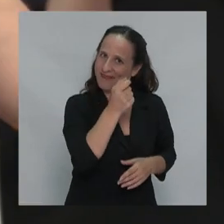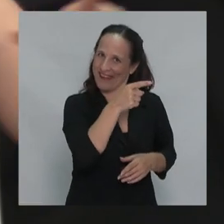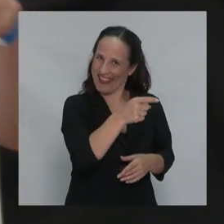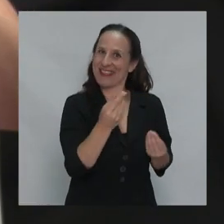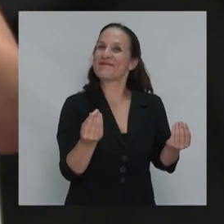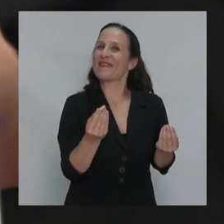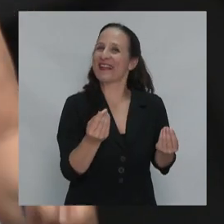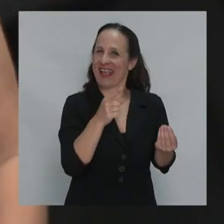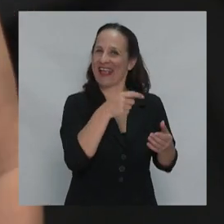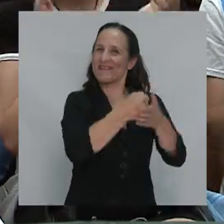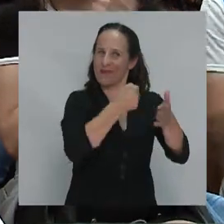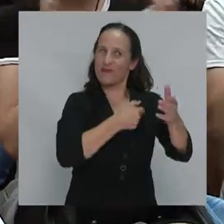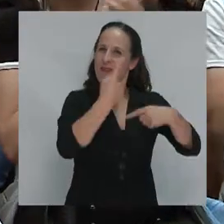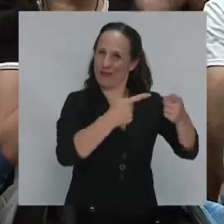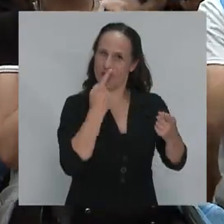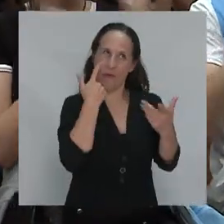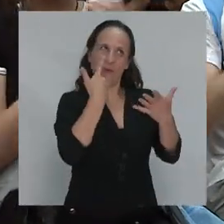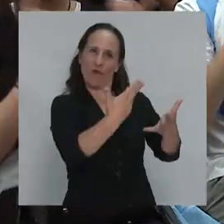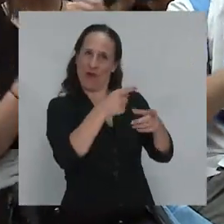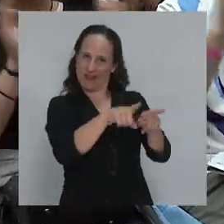están sintetizando esa lucha.